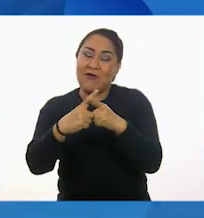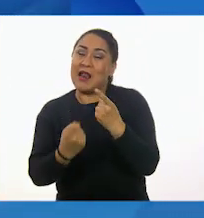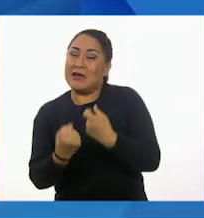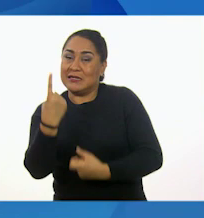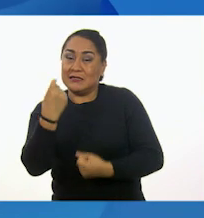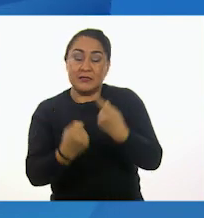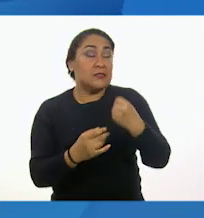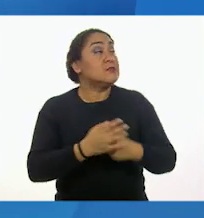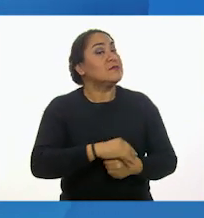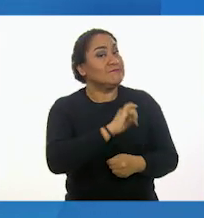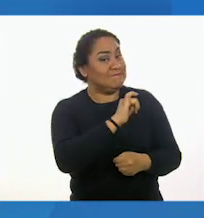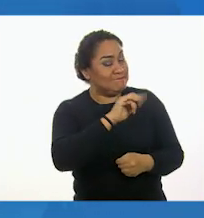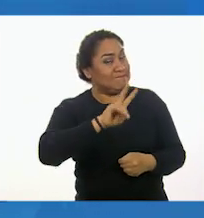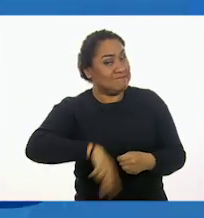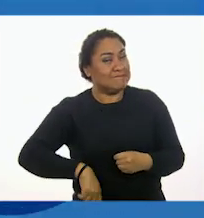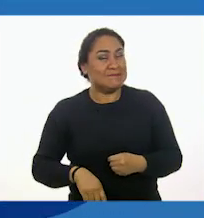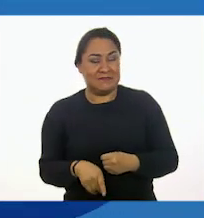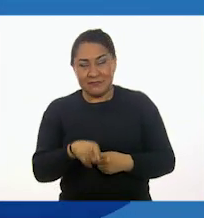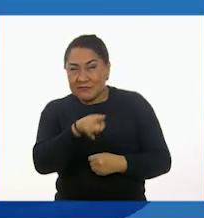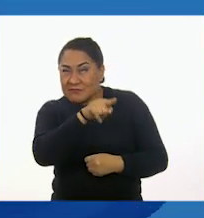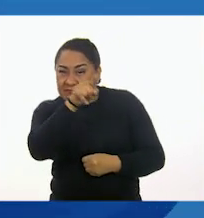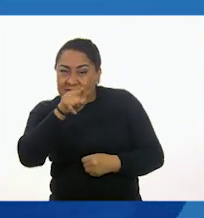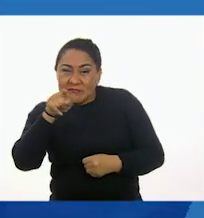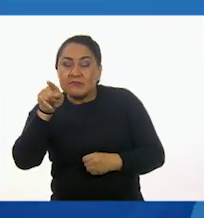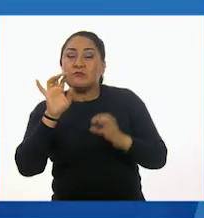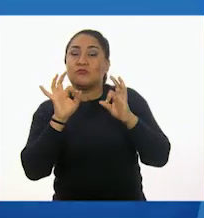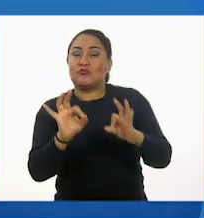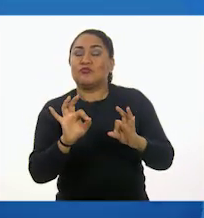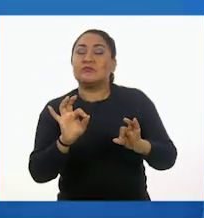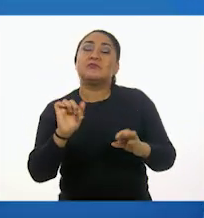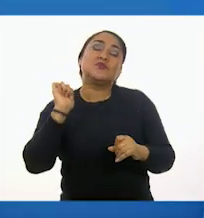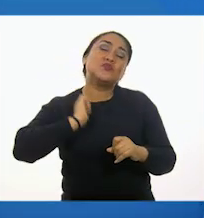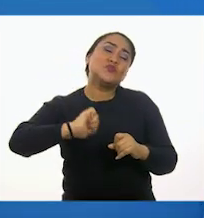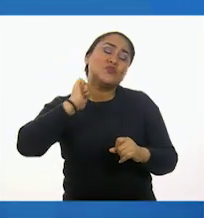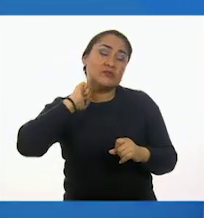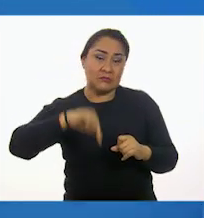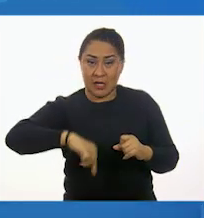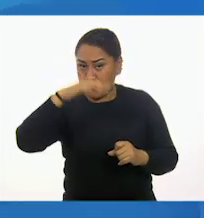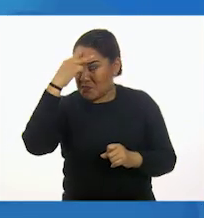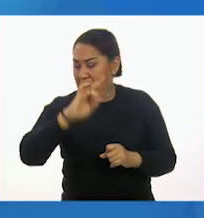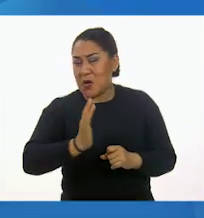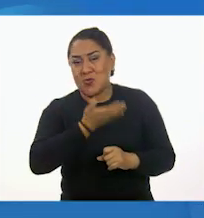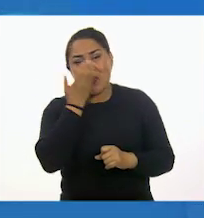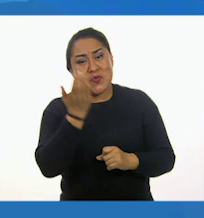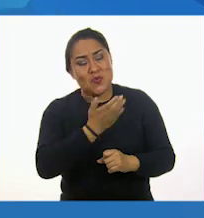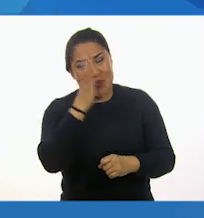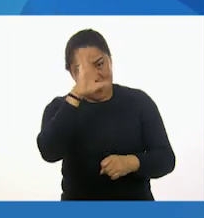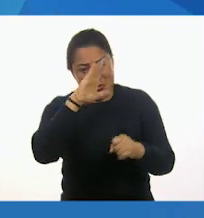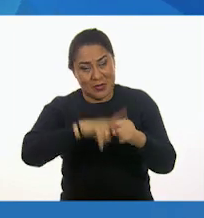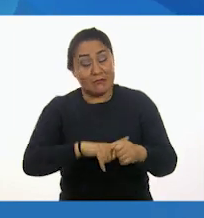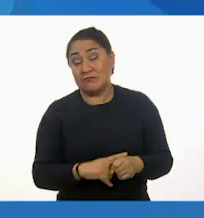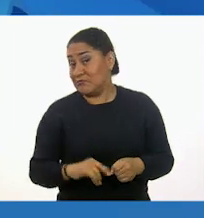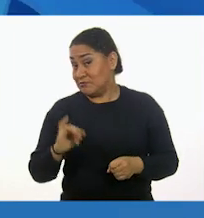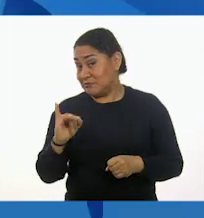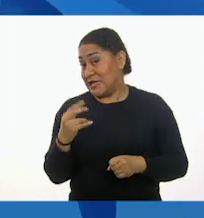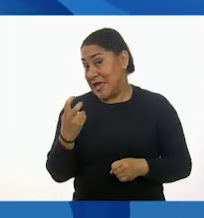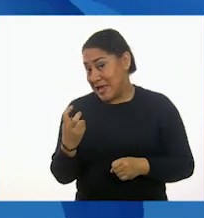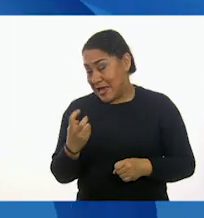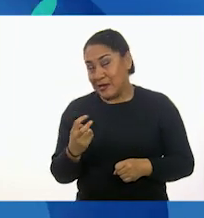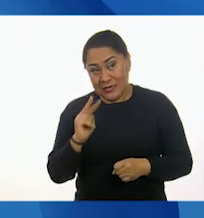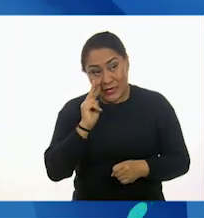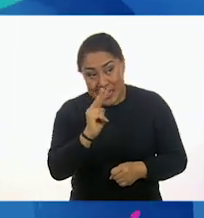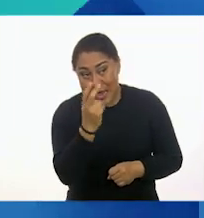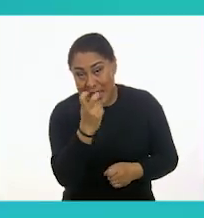¿no? Así es, y como decía, es representativo de la cultura en México. Sí, exactamente. Y bueno, eso pudimos ver